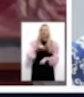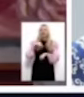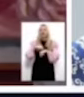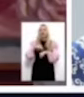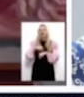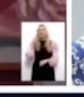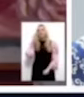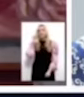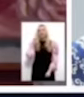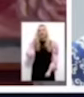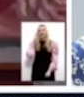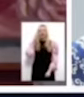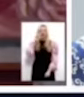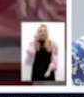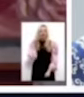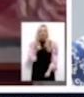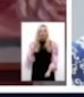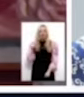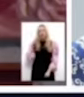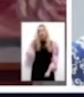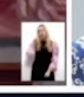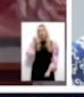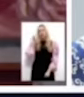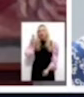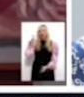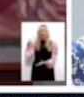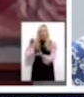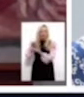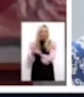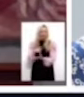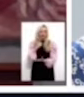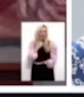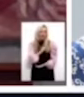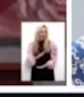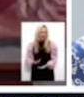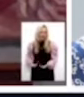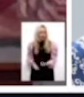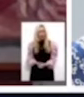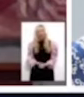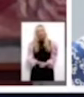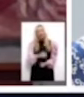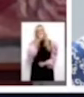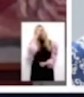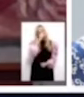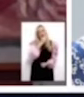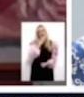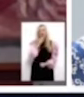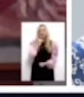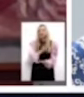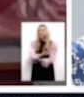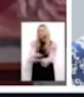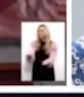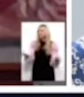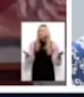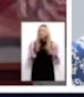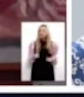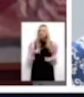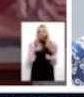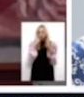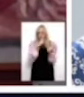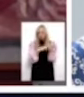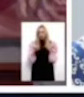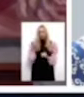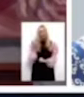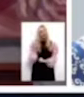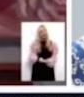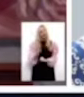sea discutido en el pleno. ¿Qué tan rápido o qué tan lento lo haga? Depende del trabajo de la comisión que corresponda, en este